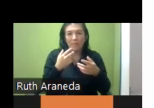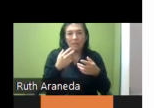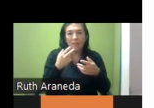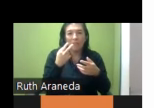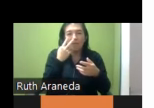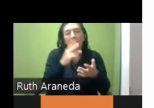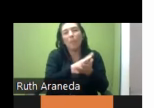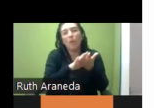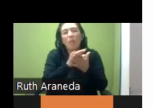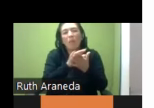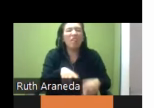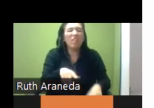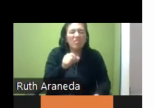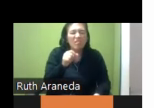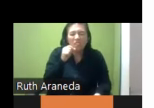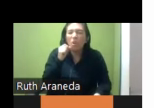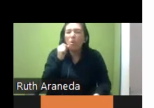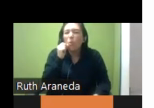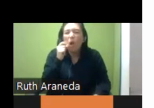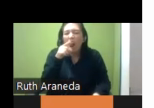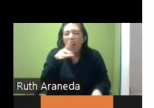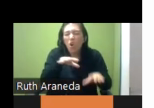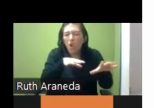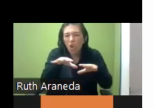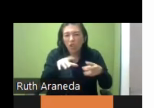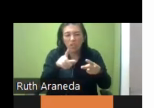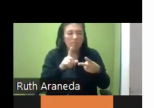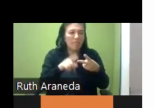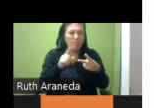determinación de especies, definición de composición